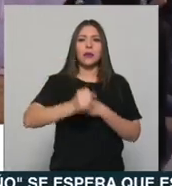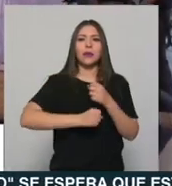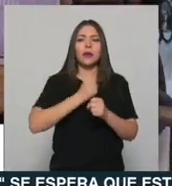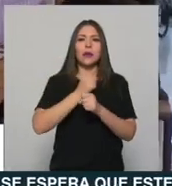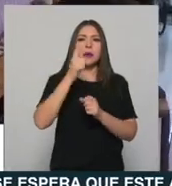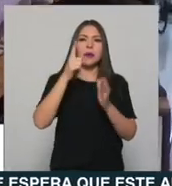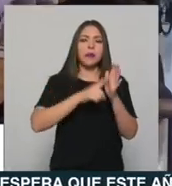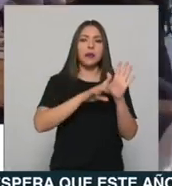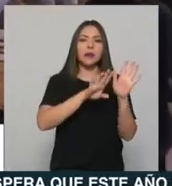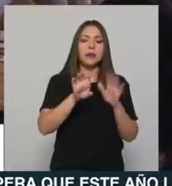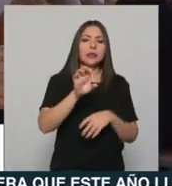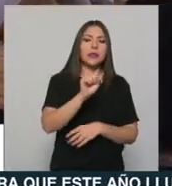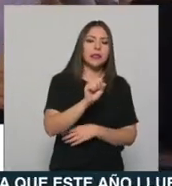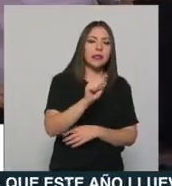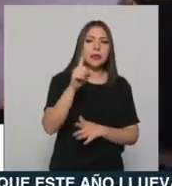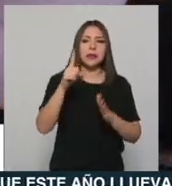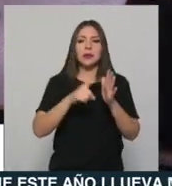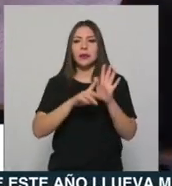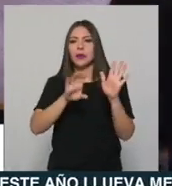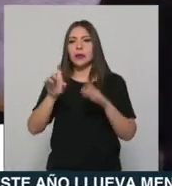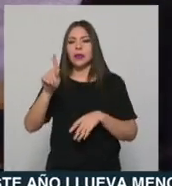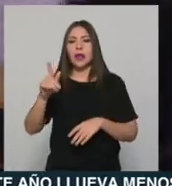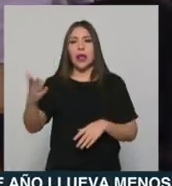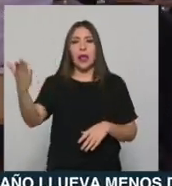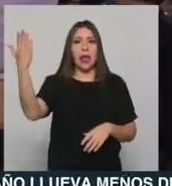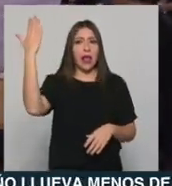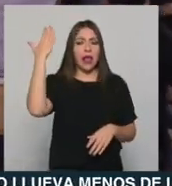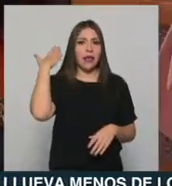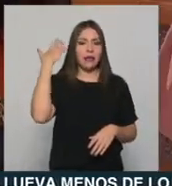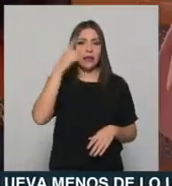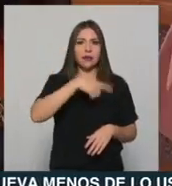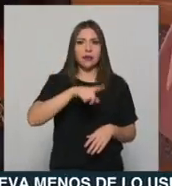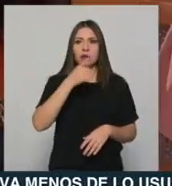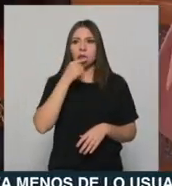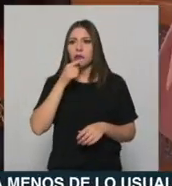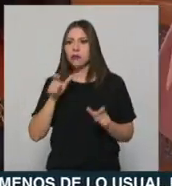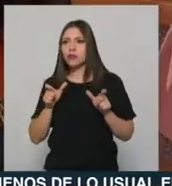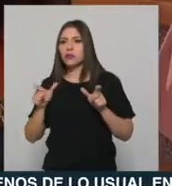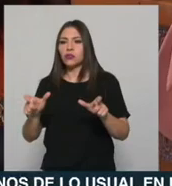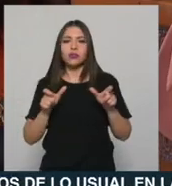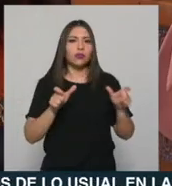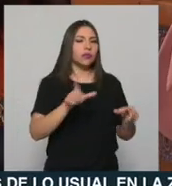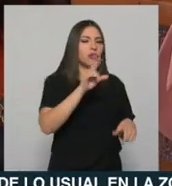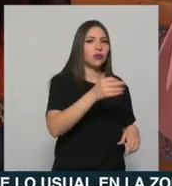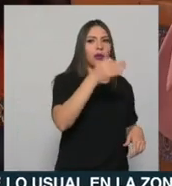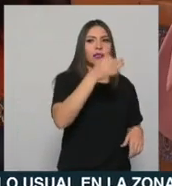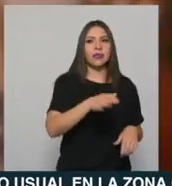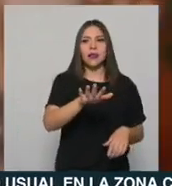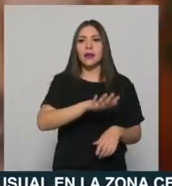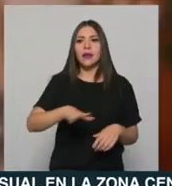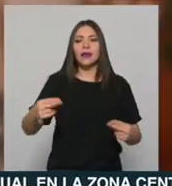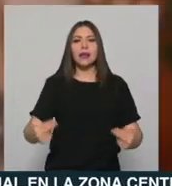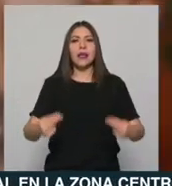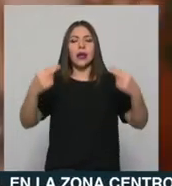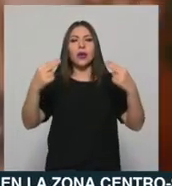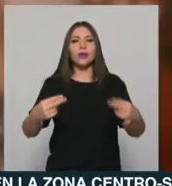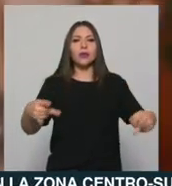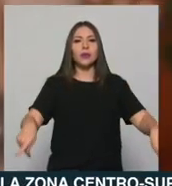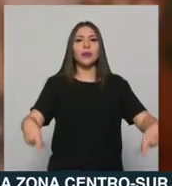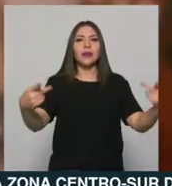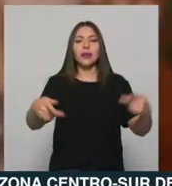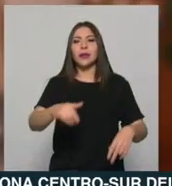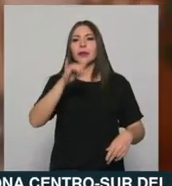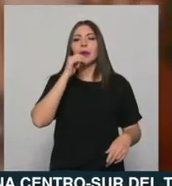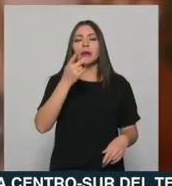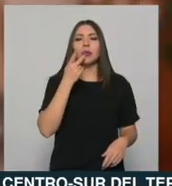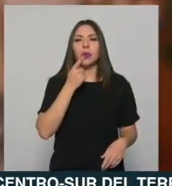había una persecución férrea en contra de las pulquerías. Las jóvenes generaciones no solo deleitan